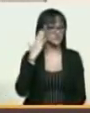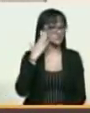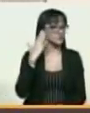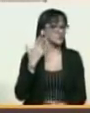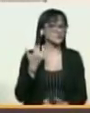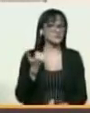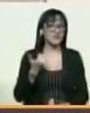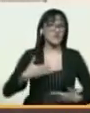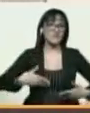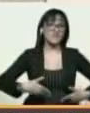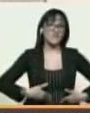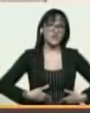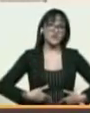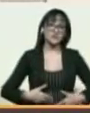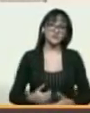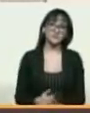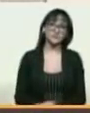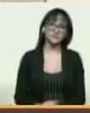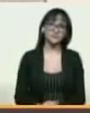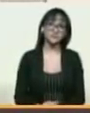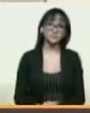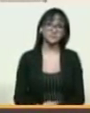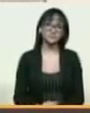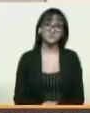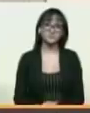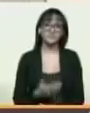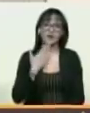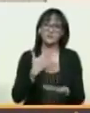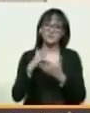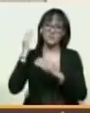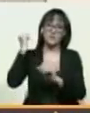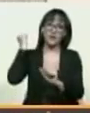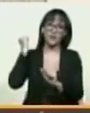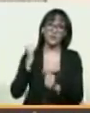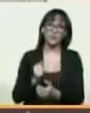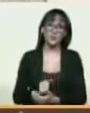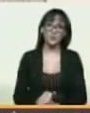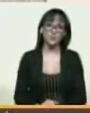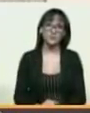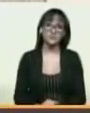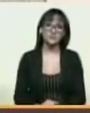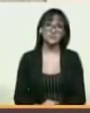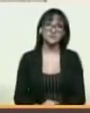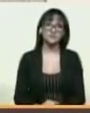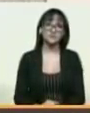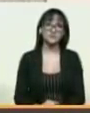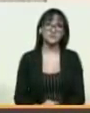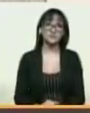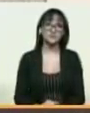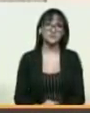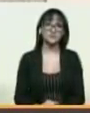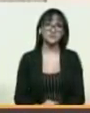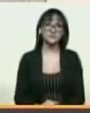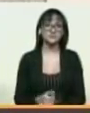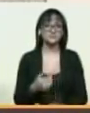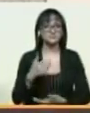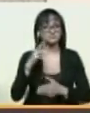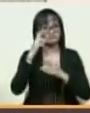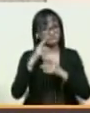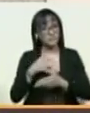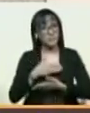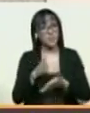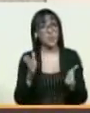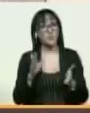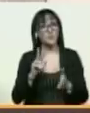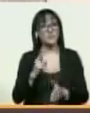Sé que ha sido un gran esfuerzo, ¿no?, de nuestro embajador Jesse Chacón. Le hacemos un reconocimiento público y todos los equipos de la